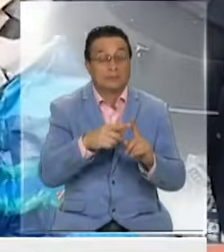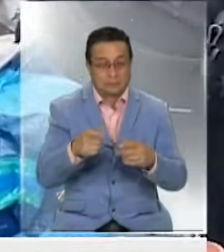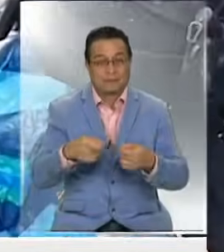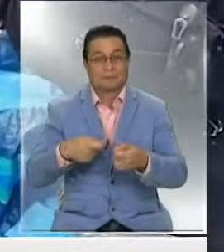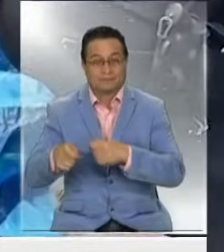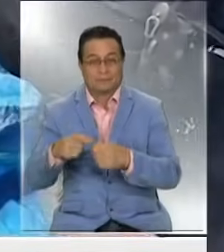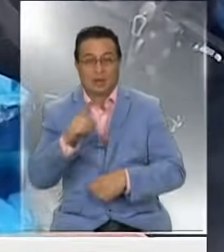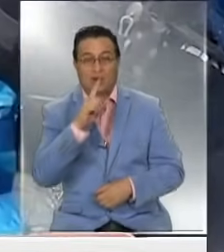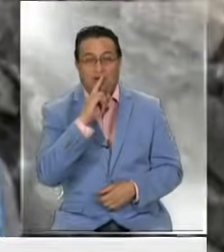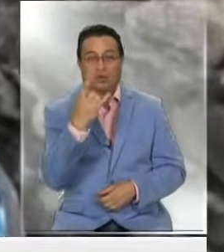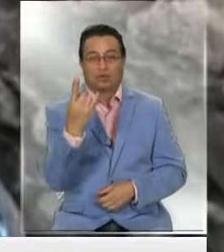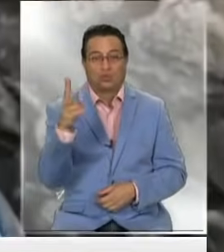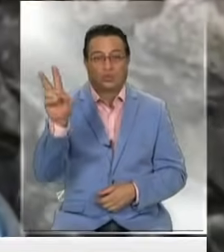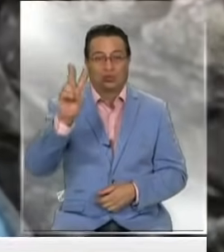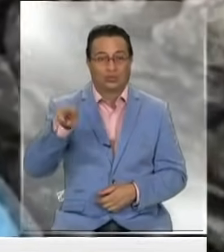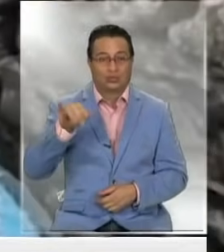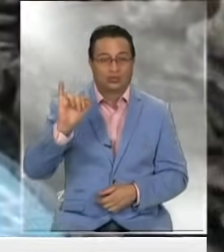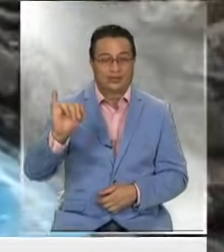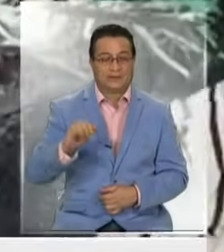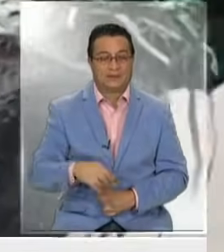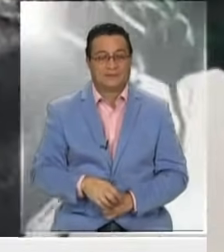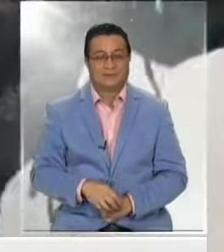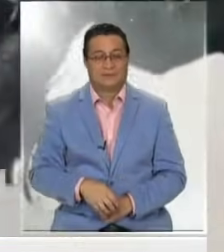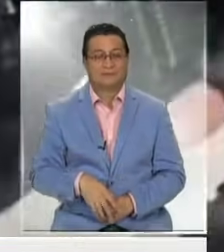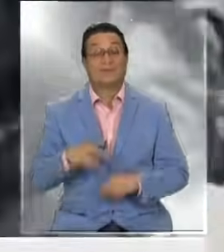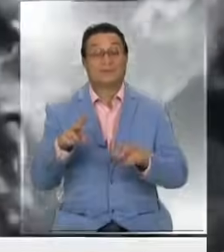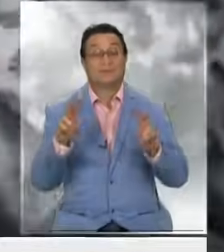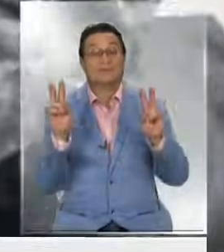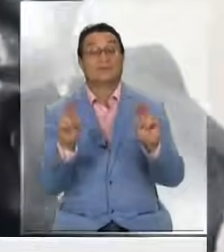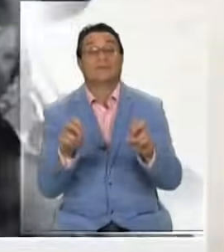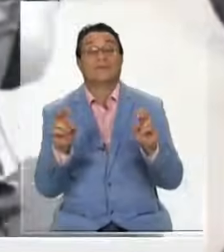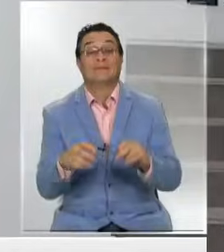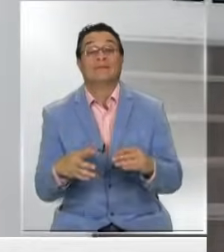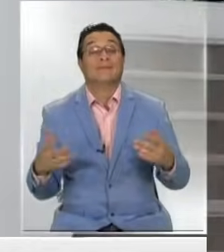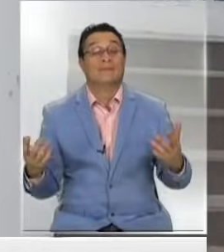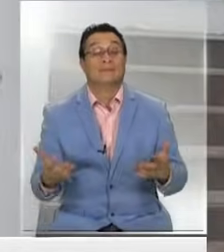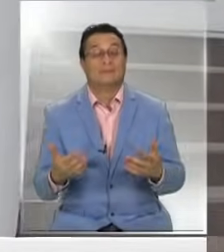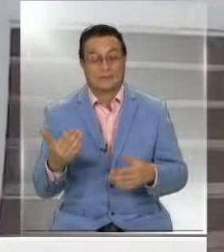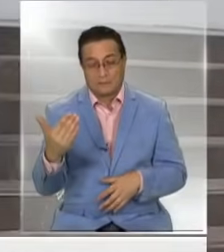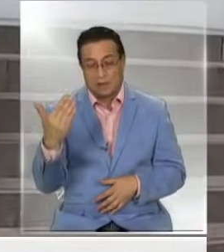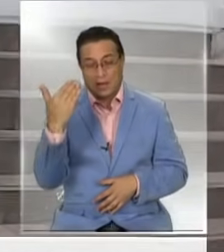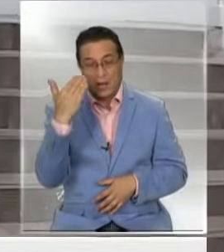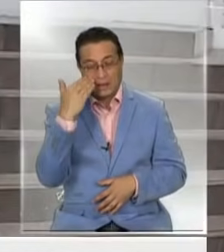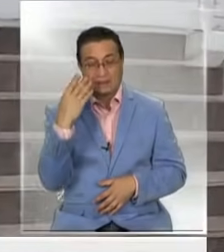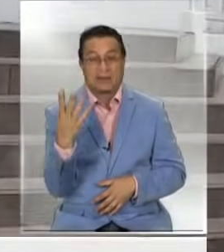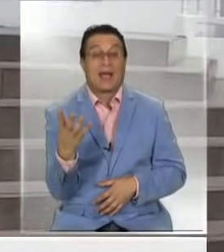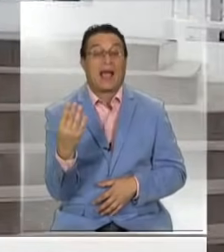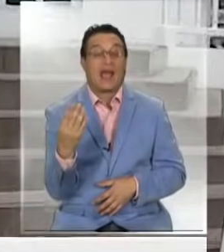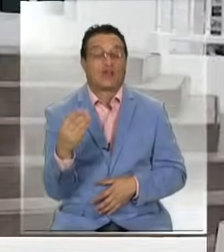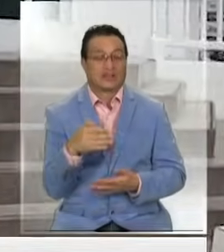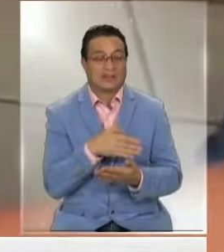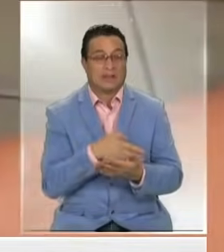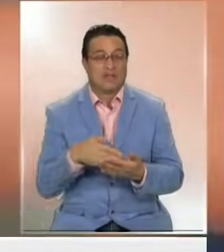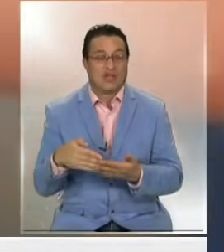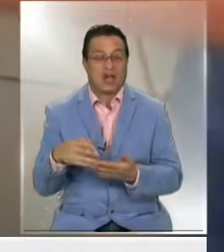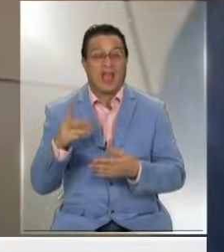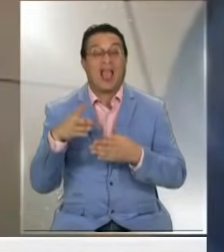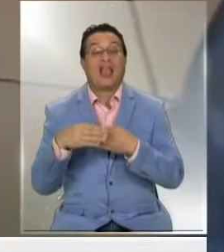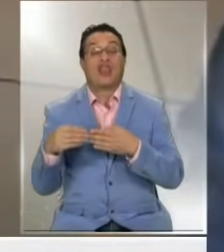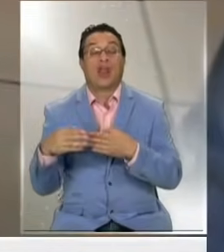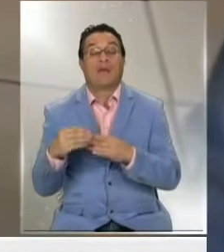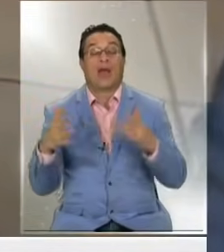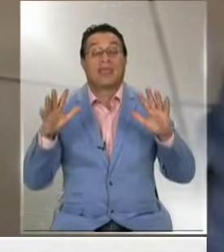vender Tusi. El decomiso corresponde a casi 14 millones de dólares o